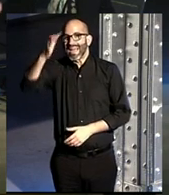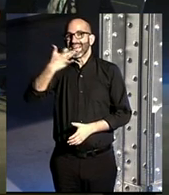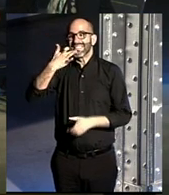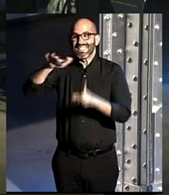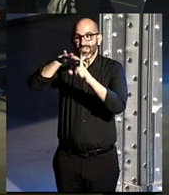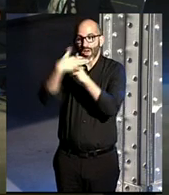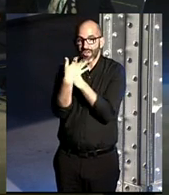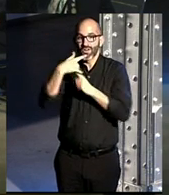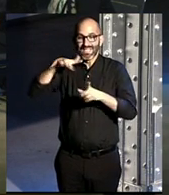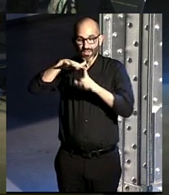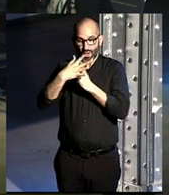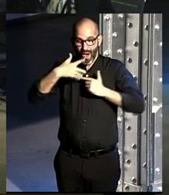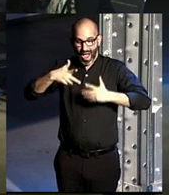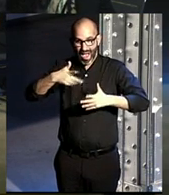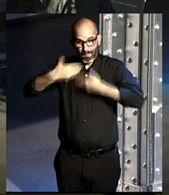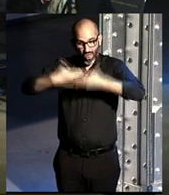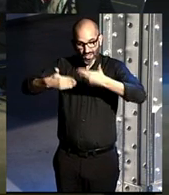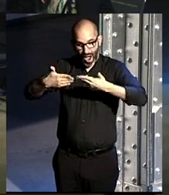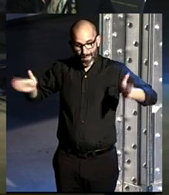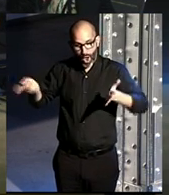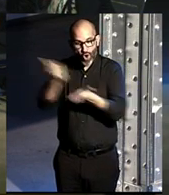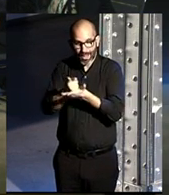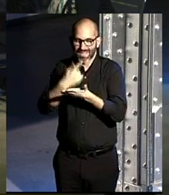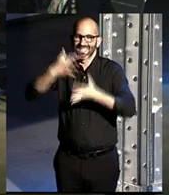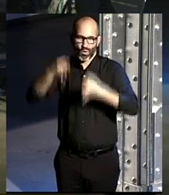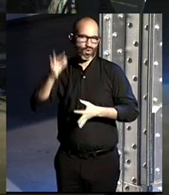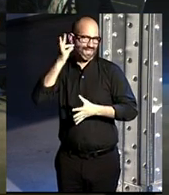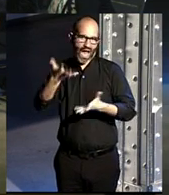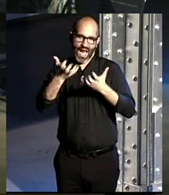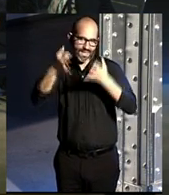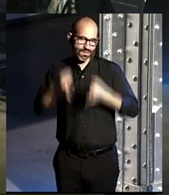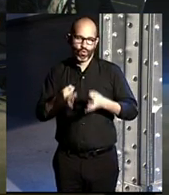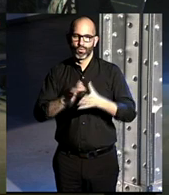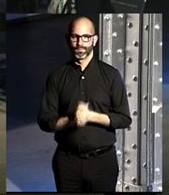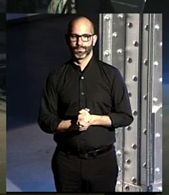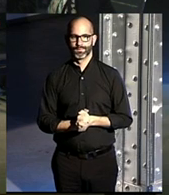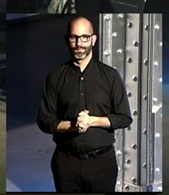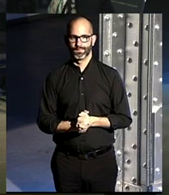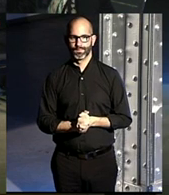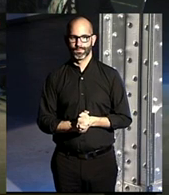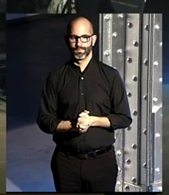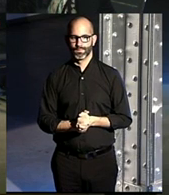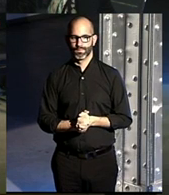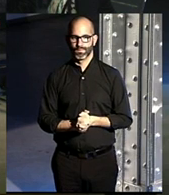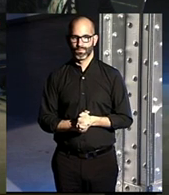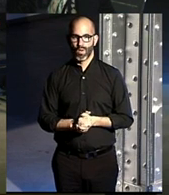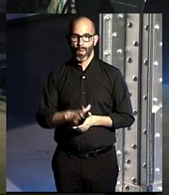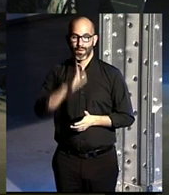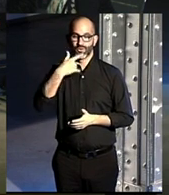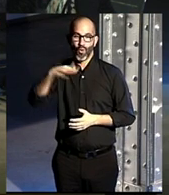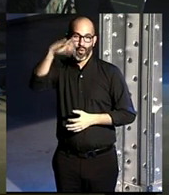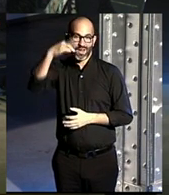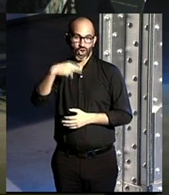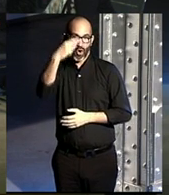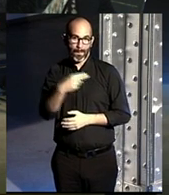en día, ella ganaría. Bueno, veo que Verne no era el único que comprometía a las mujeres para mal,